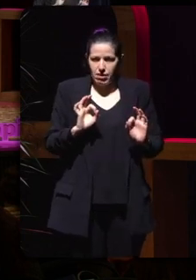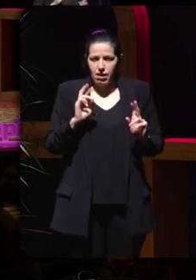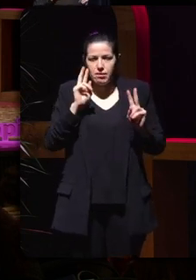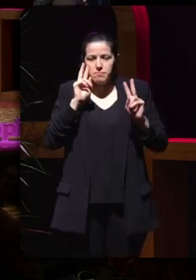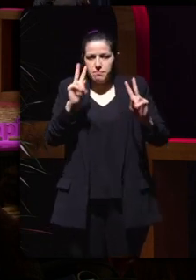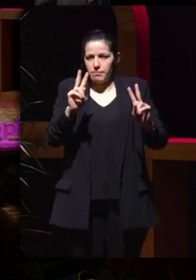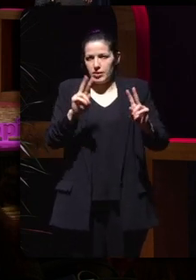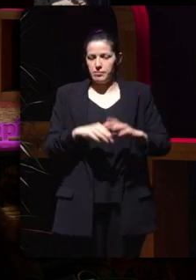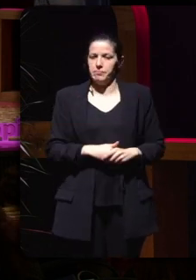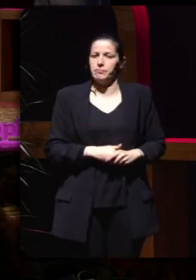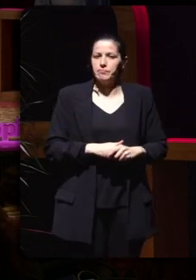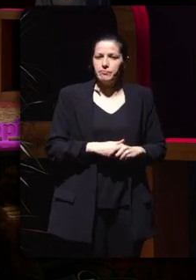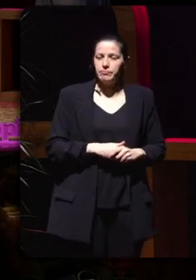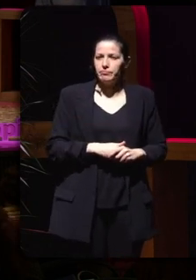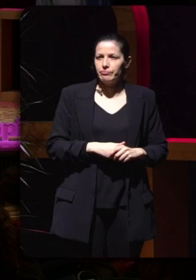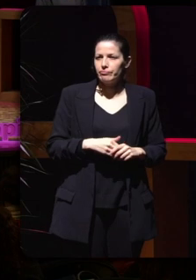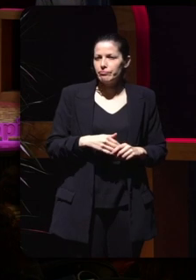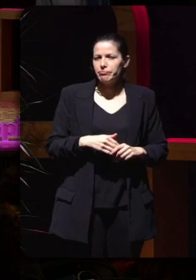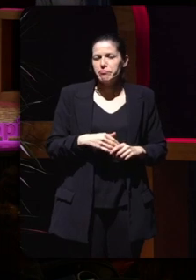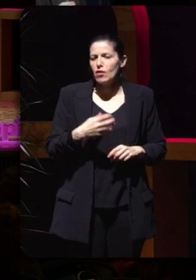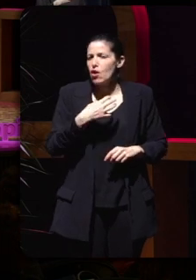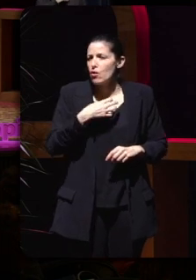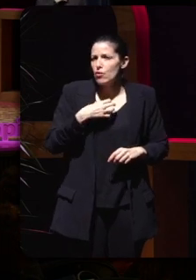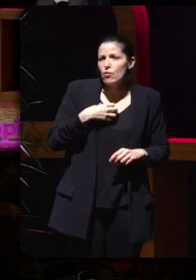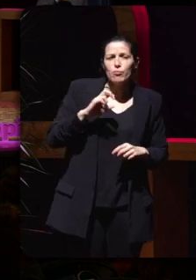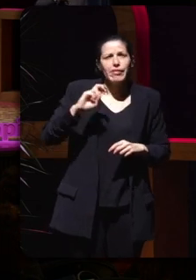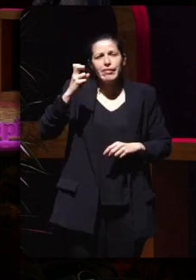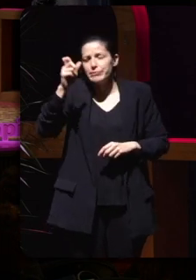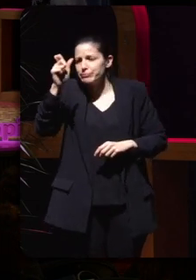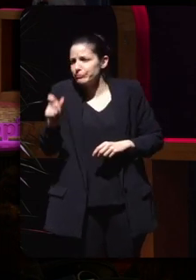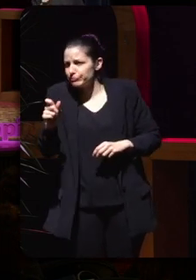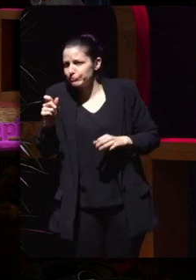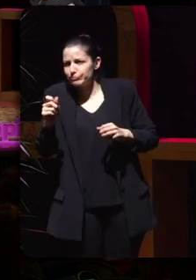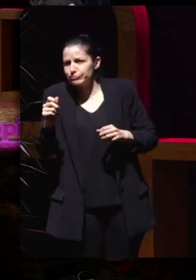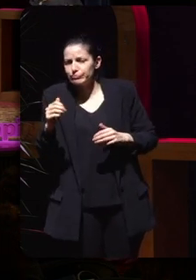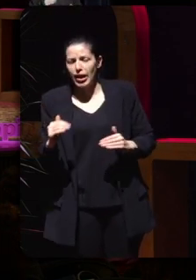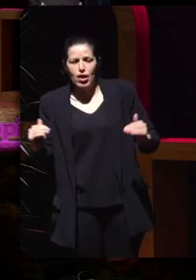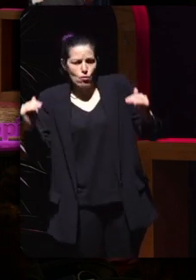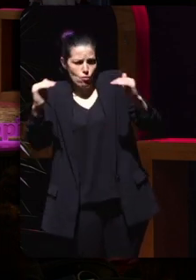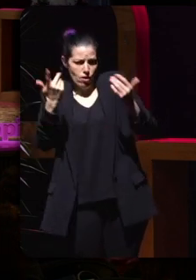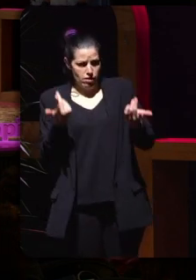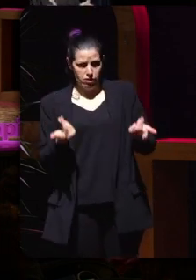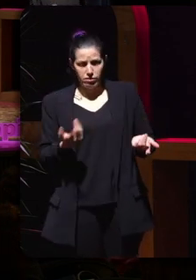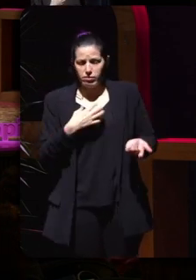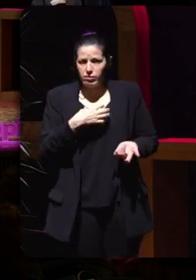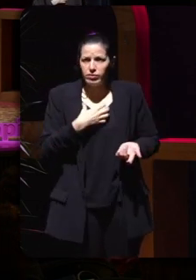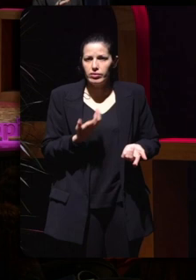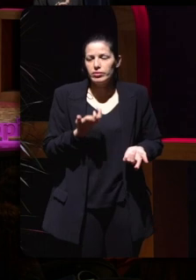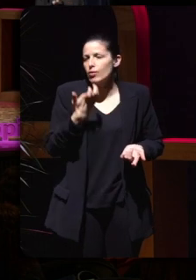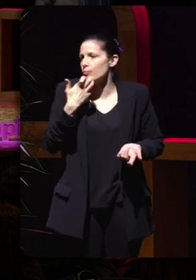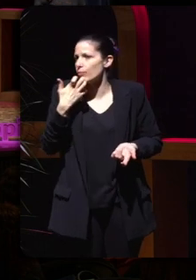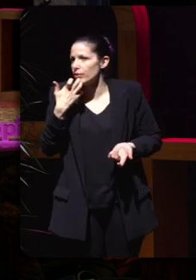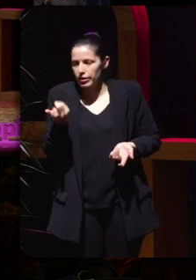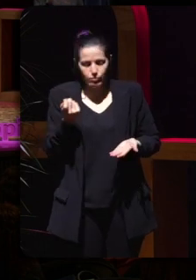igual que la de cualquier otro porque también uno se pregunta qué espera un lector que acude a alguien que escribe sobre